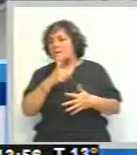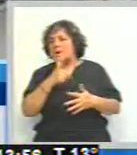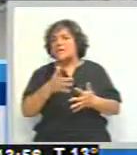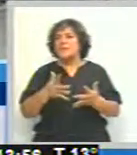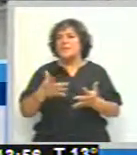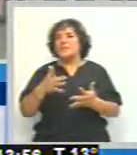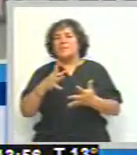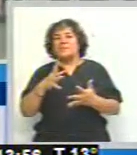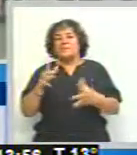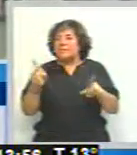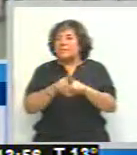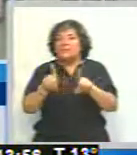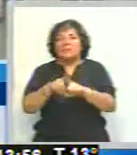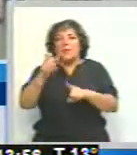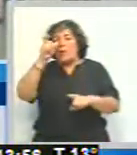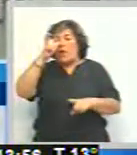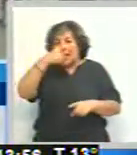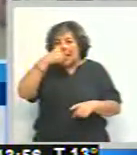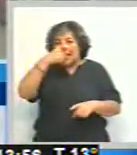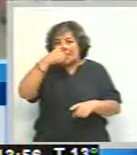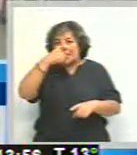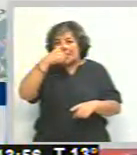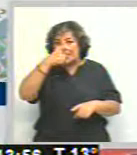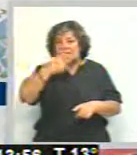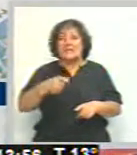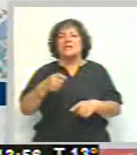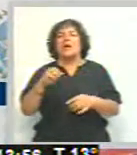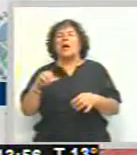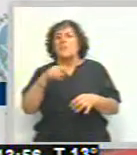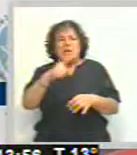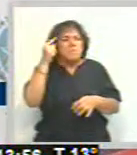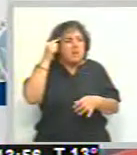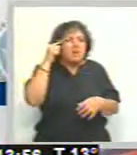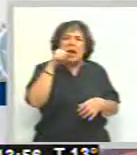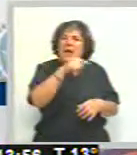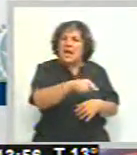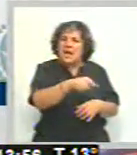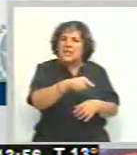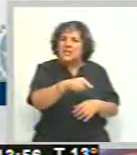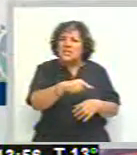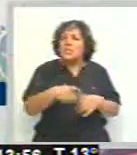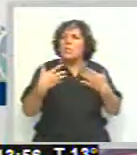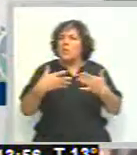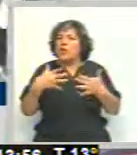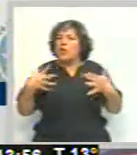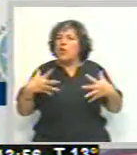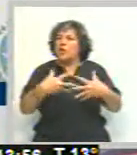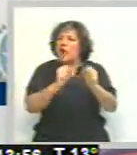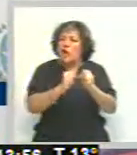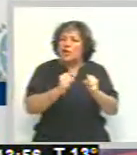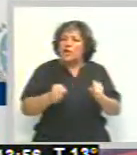similar al del gas pimienta creen que puede haber sido eso concretamente lograron encontrarle el elemento que se habría usado